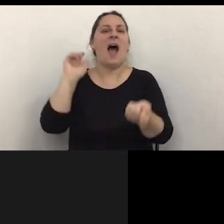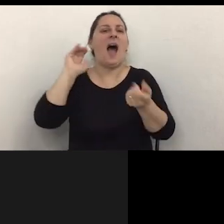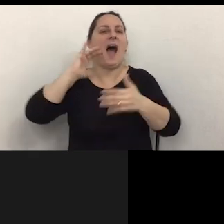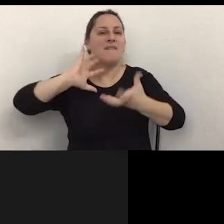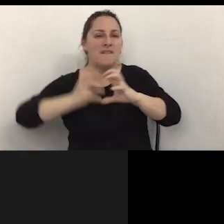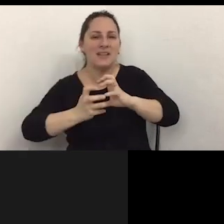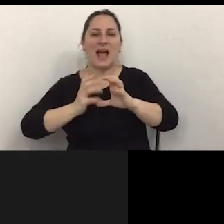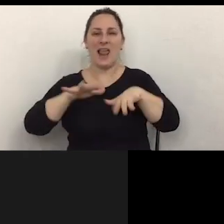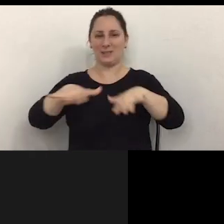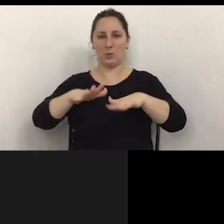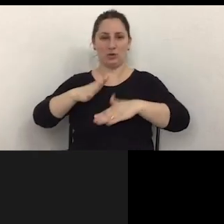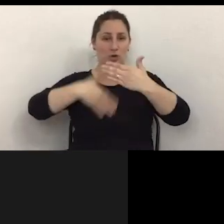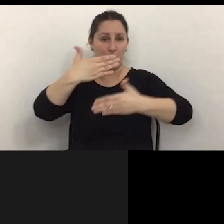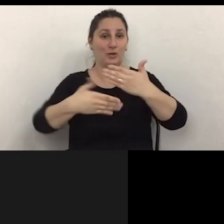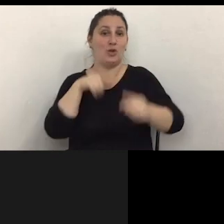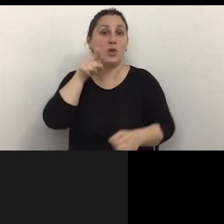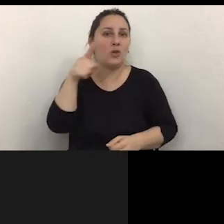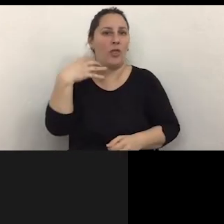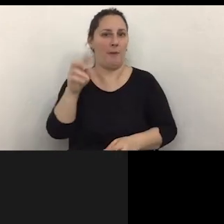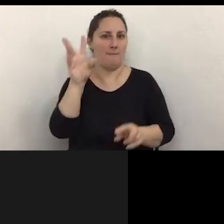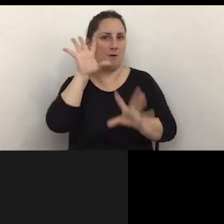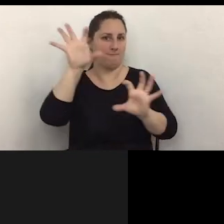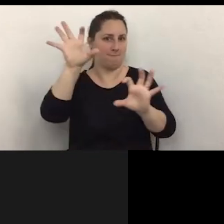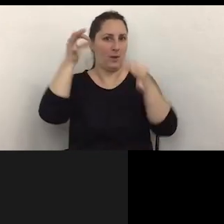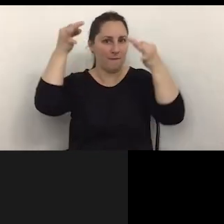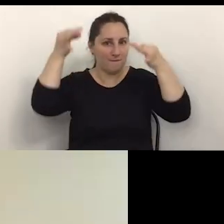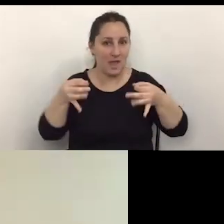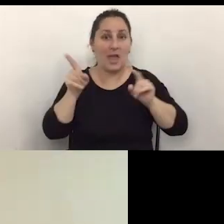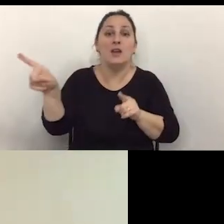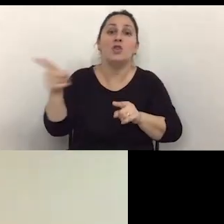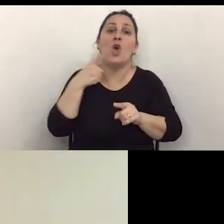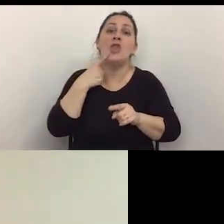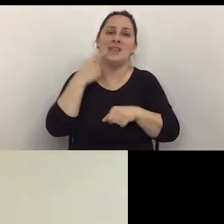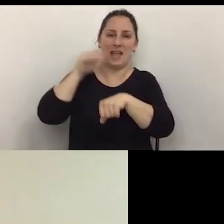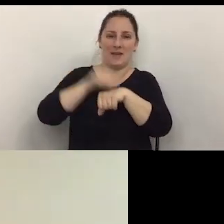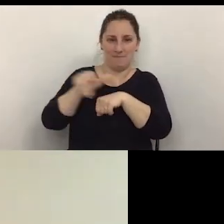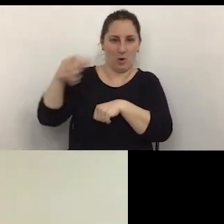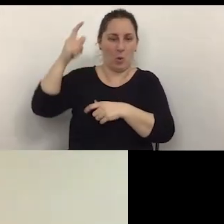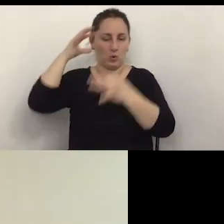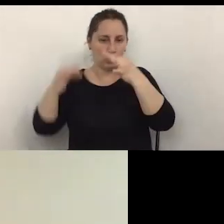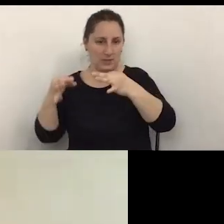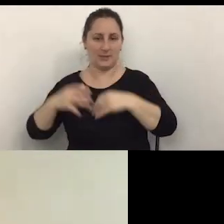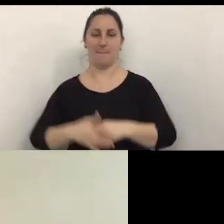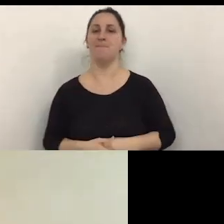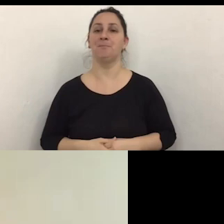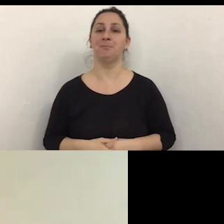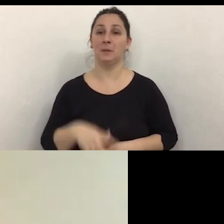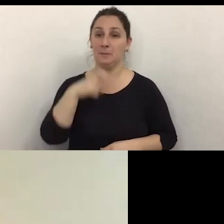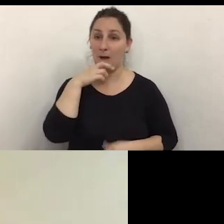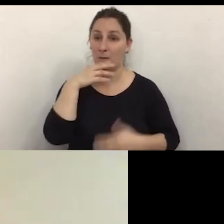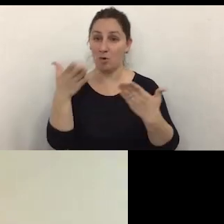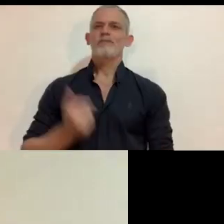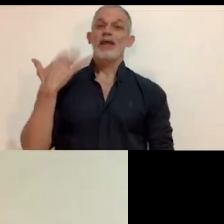presente. Pero bueno, eso es lo que dice la jurisprudencia. Bueno, recién nos aclara Gustavo que dice que precisamente por eso es que hablaba